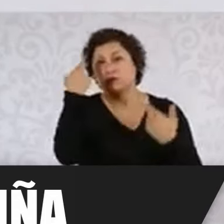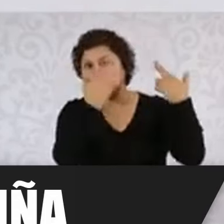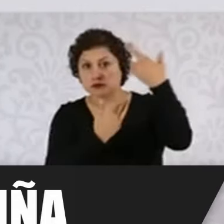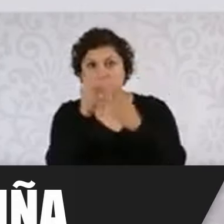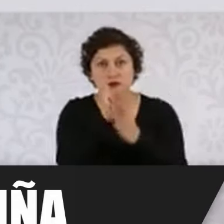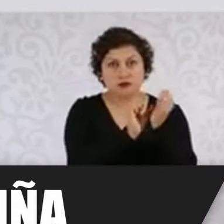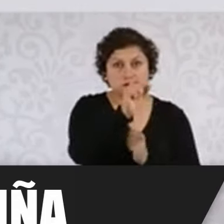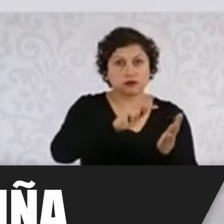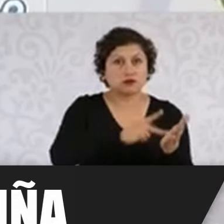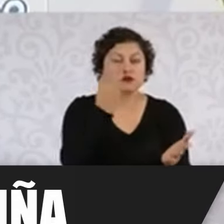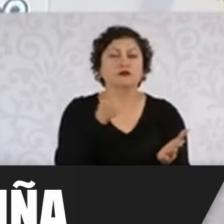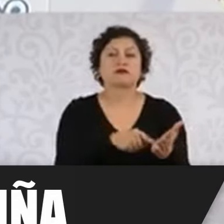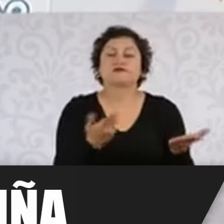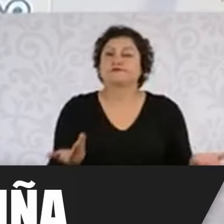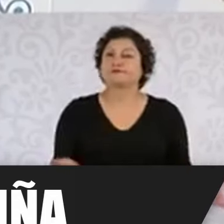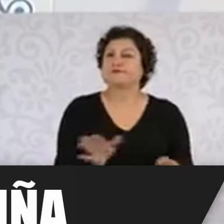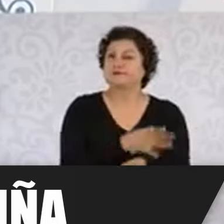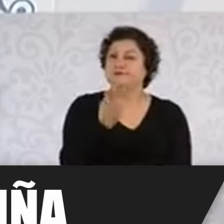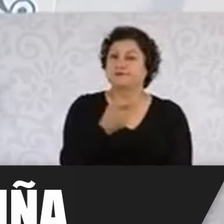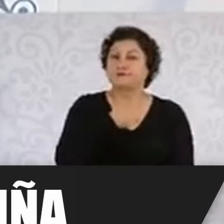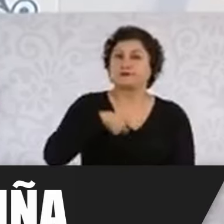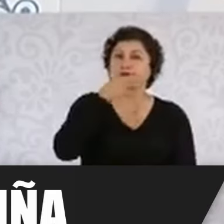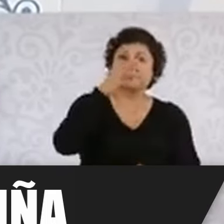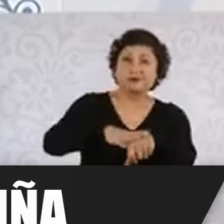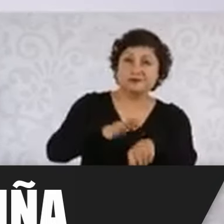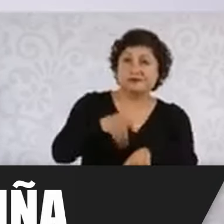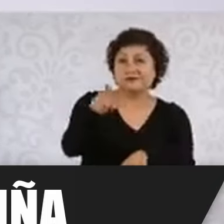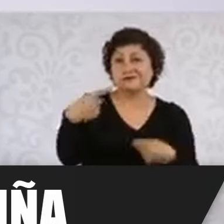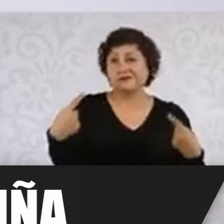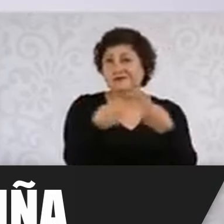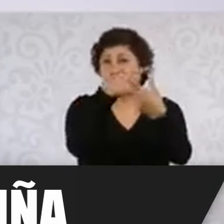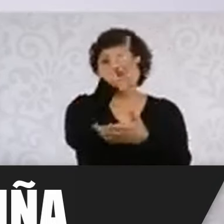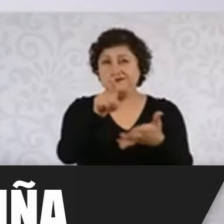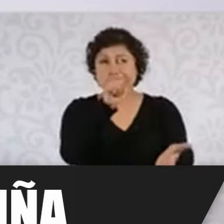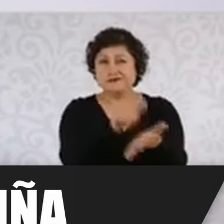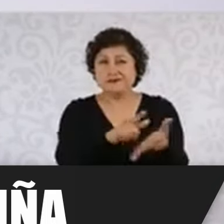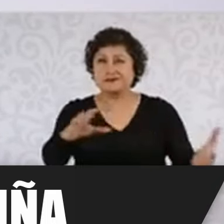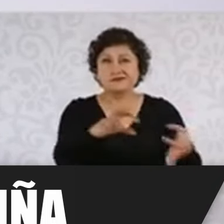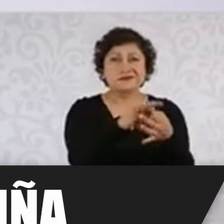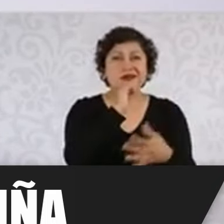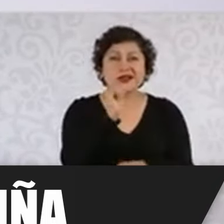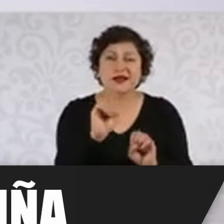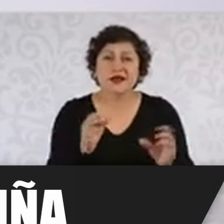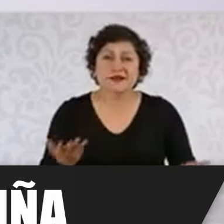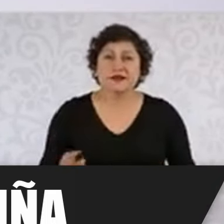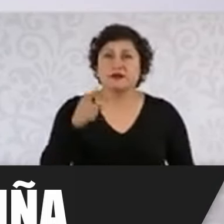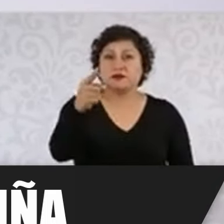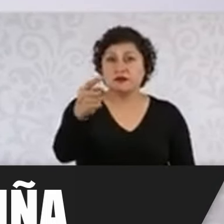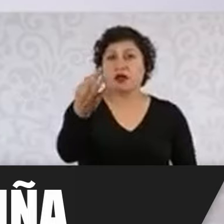Entonces, por eso nosotros lo que decimos es no tiene sustento jurídico y no vamos a caer en ninguna